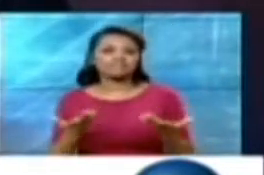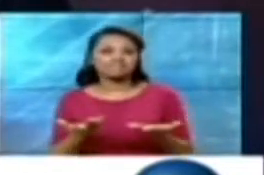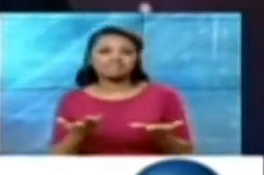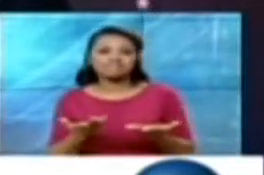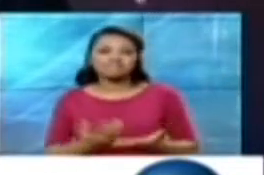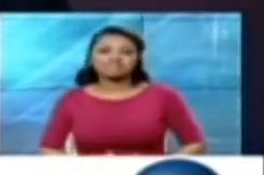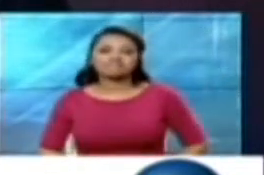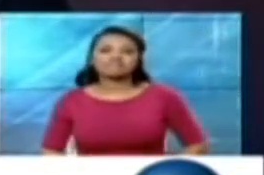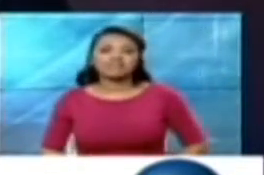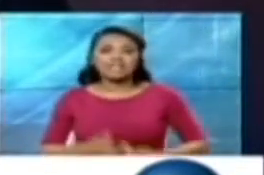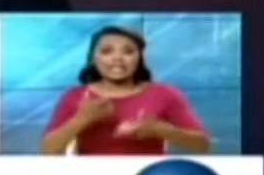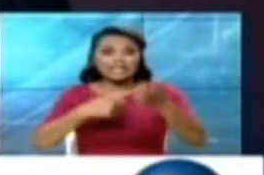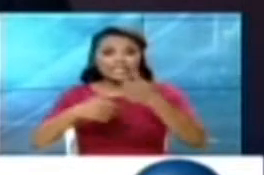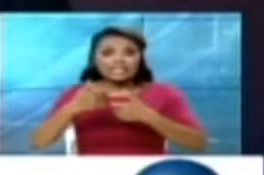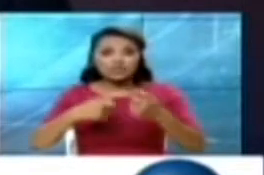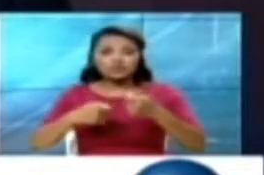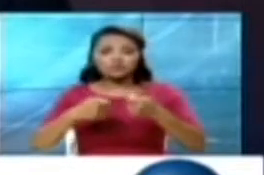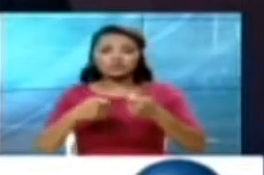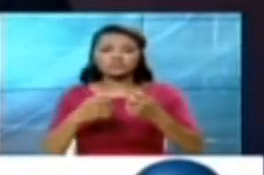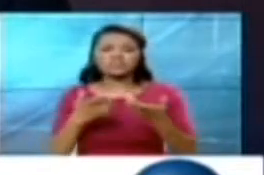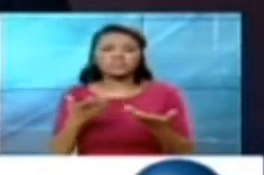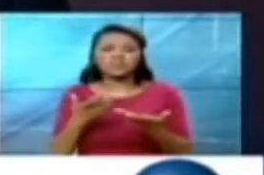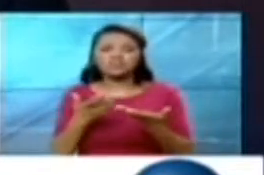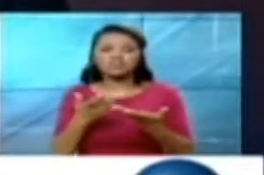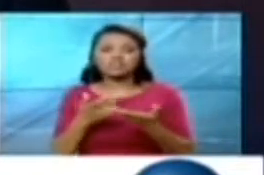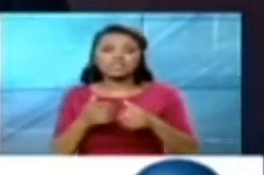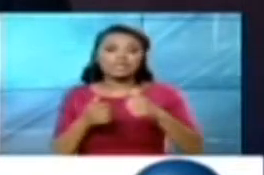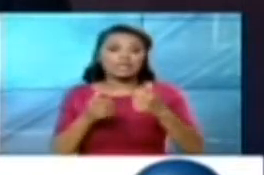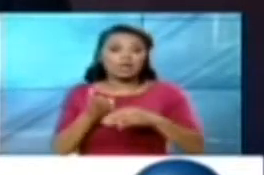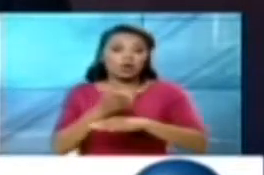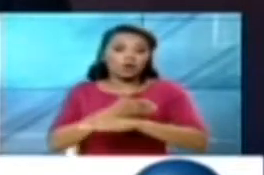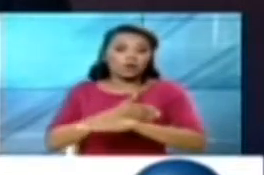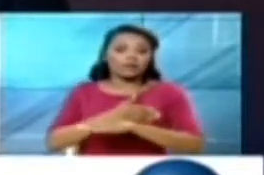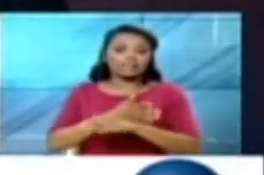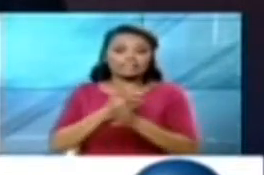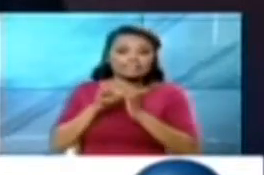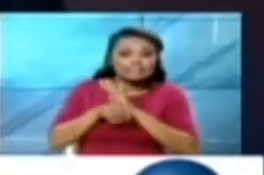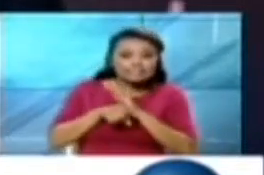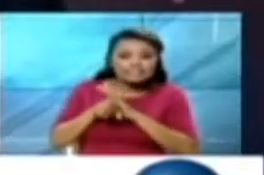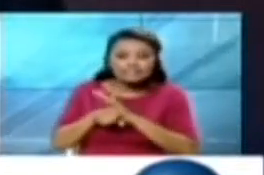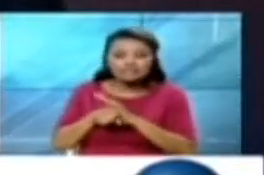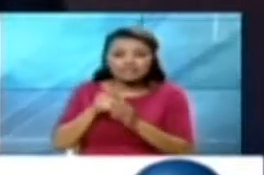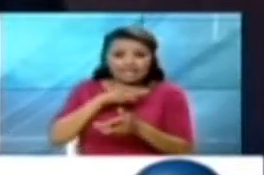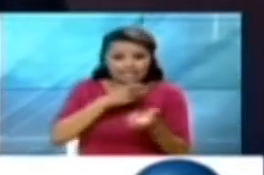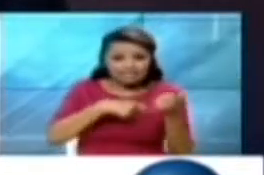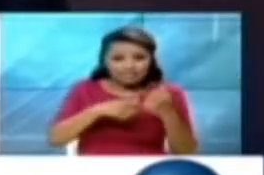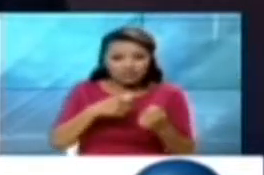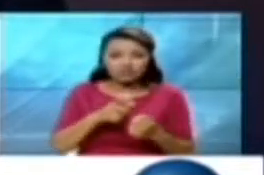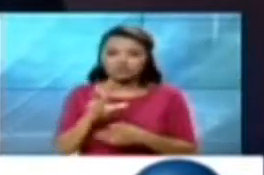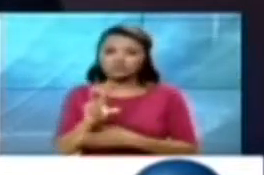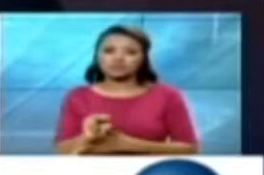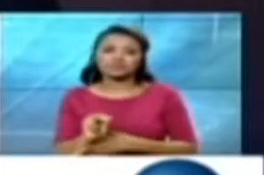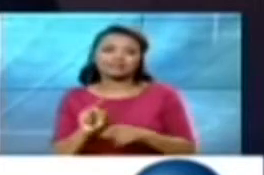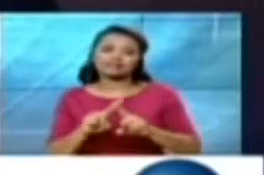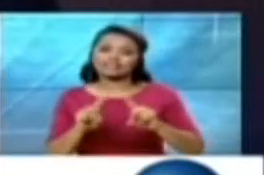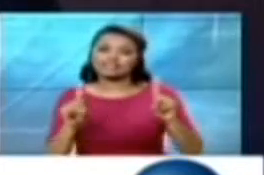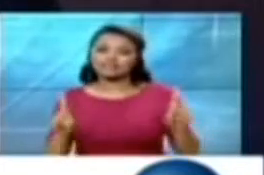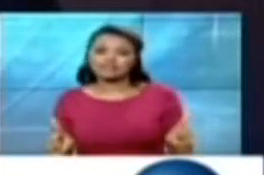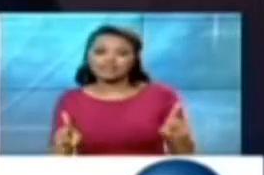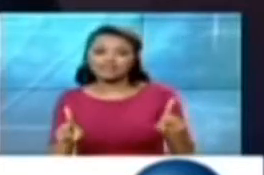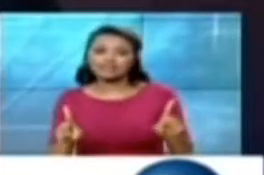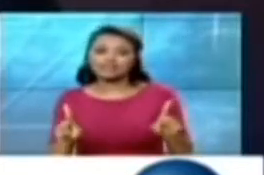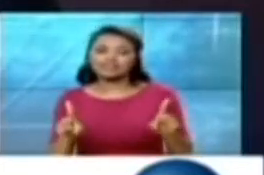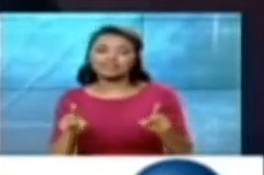es el negocio de los corruptos que roban los dineros del Estado y con esos